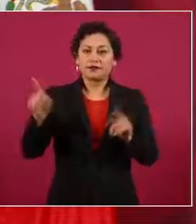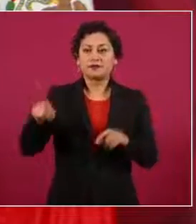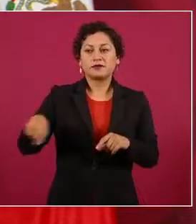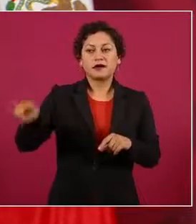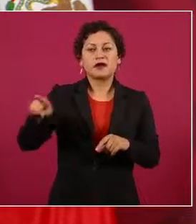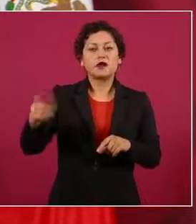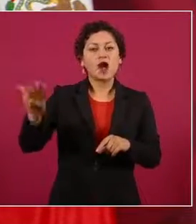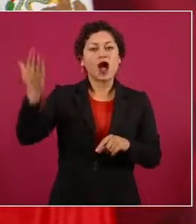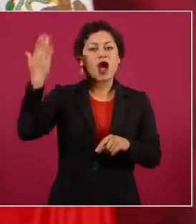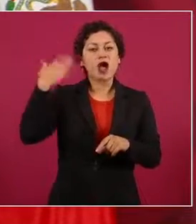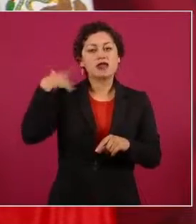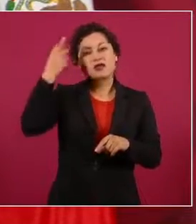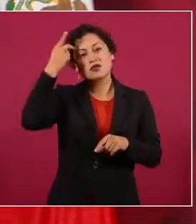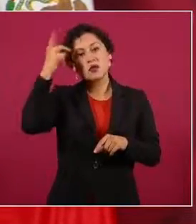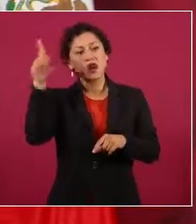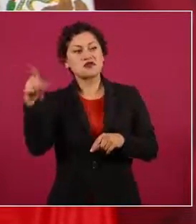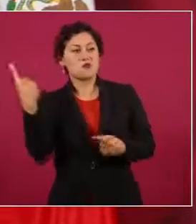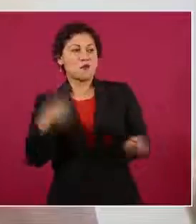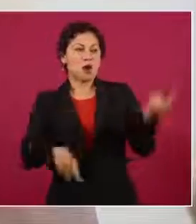mandaban